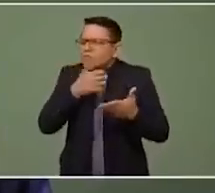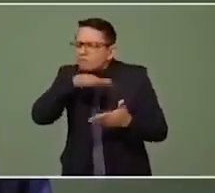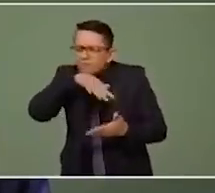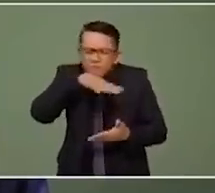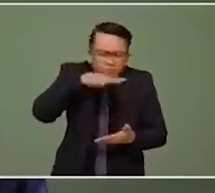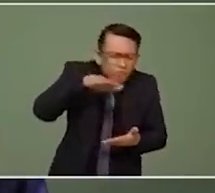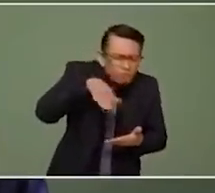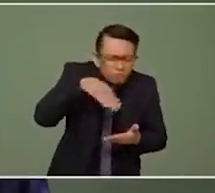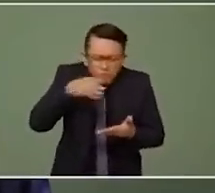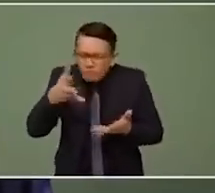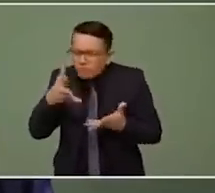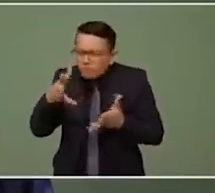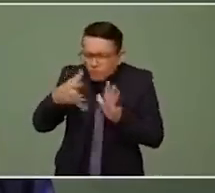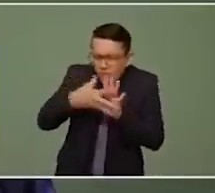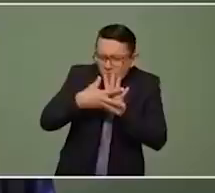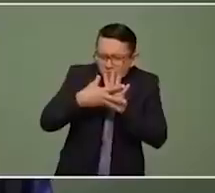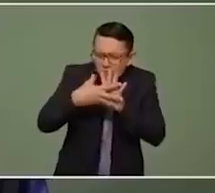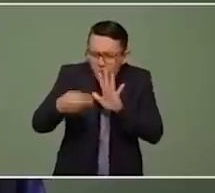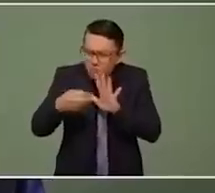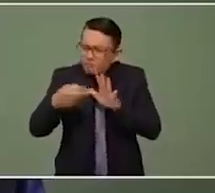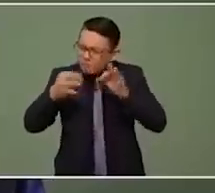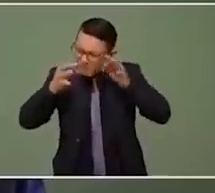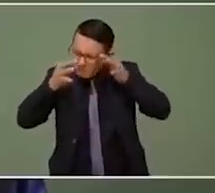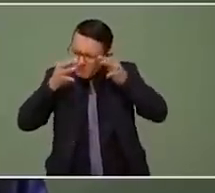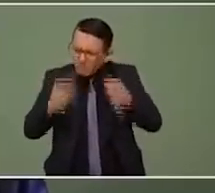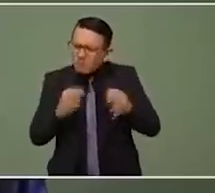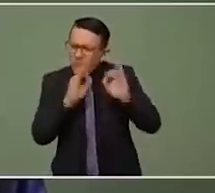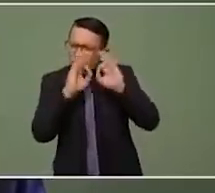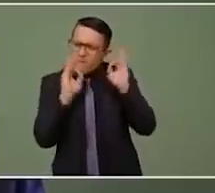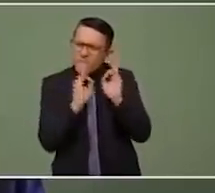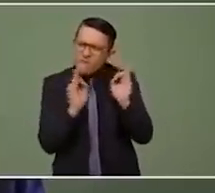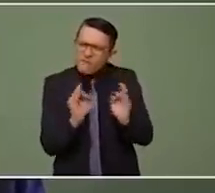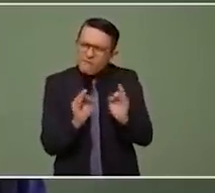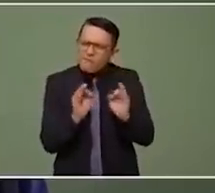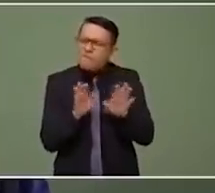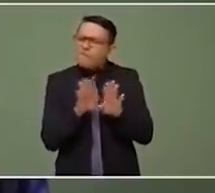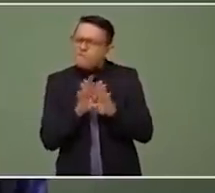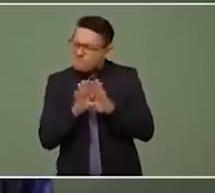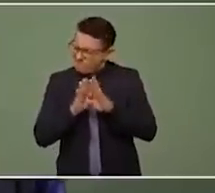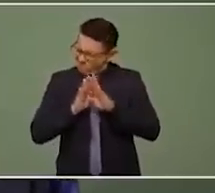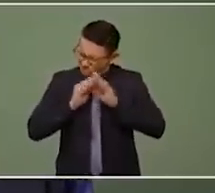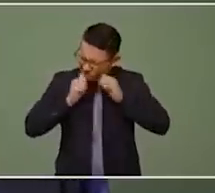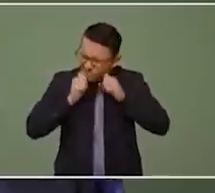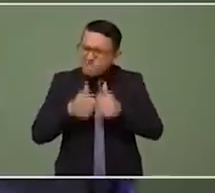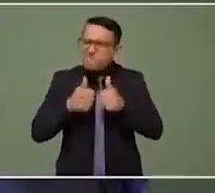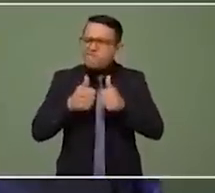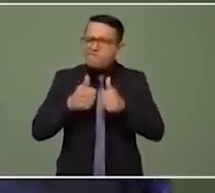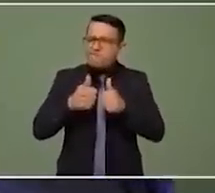replicar un modelo exitoso